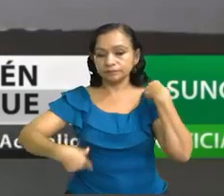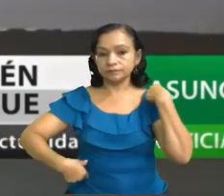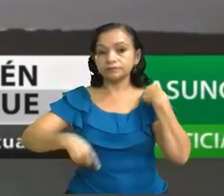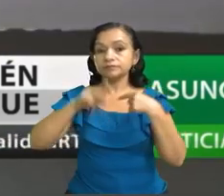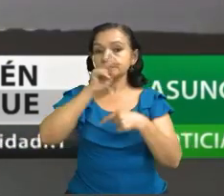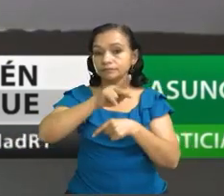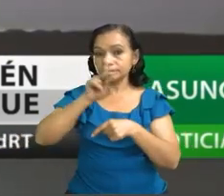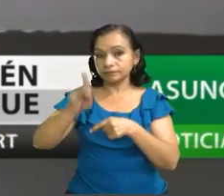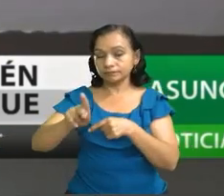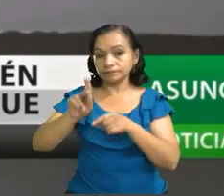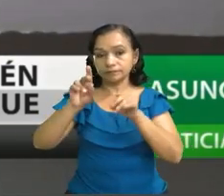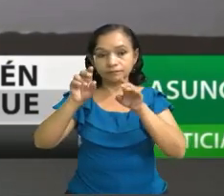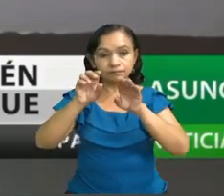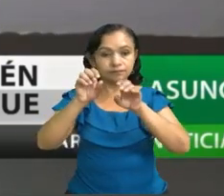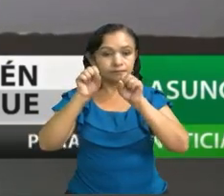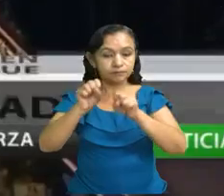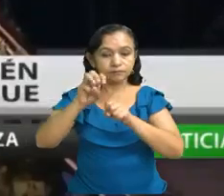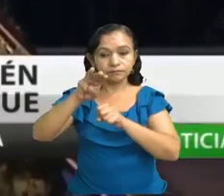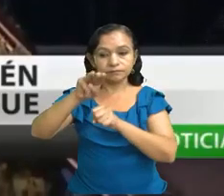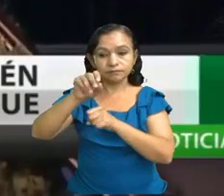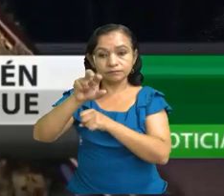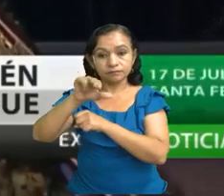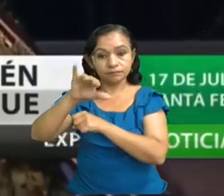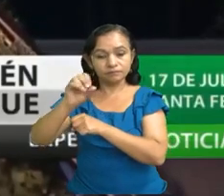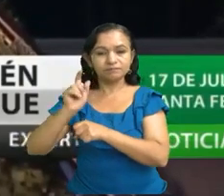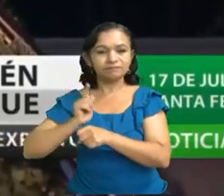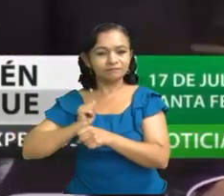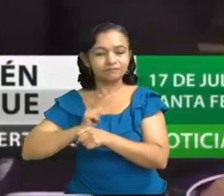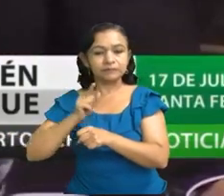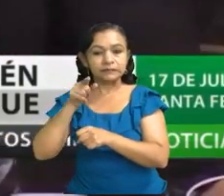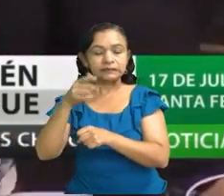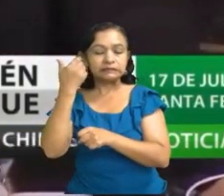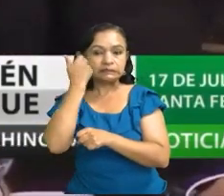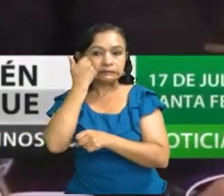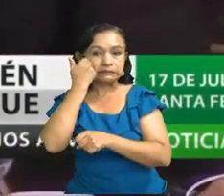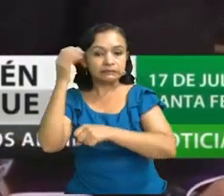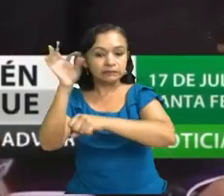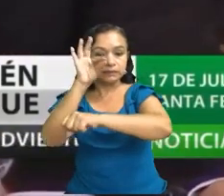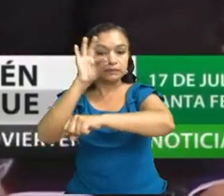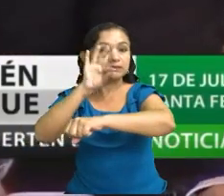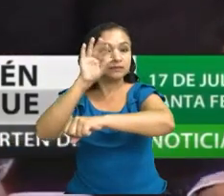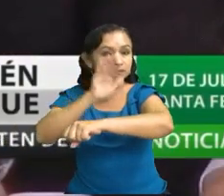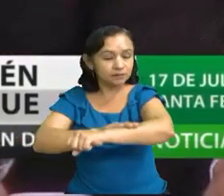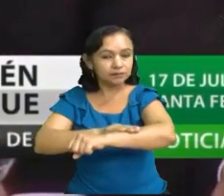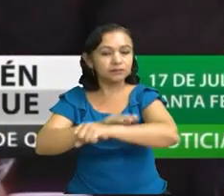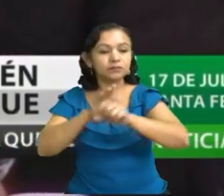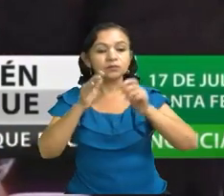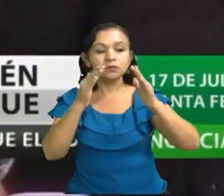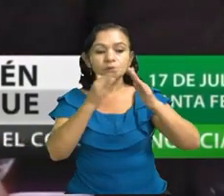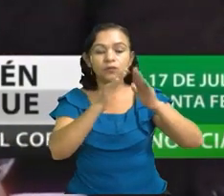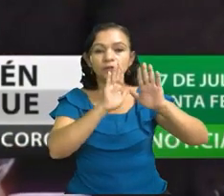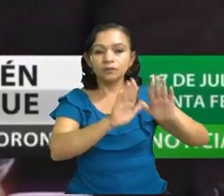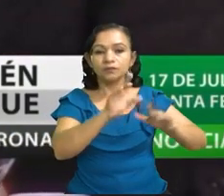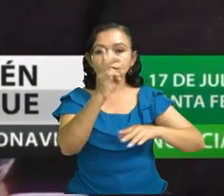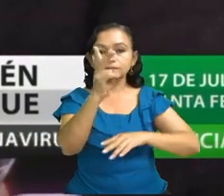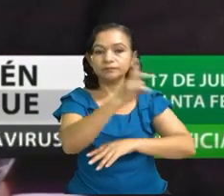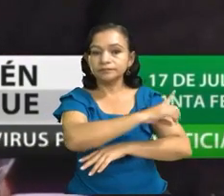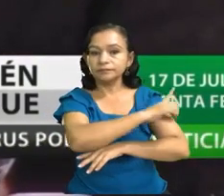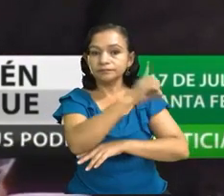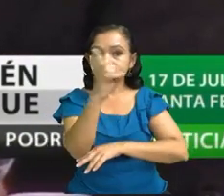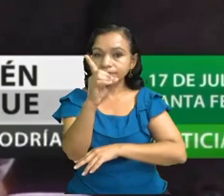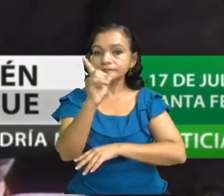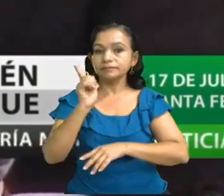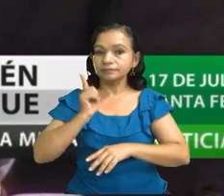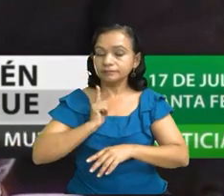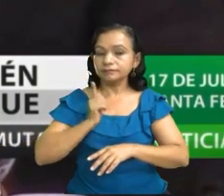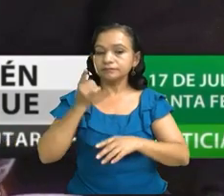Paraguay, Mario Abdo Benítez, tiene un cuadro de dengue, pero de momento guardará reposo por 2 días y descartó que